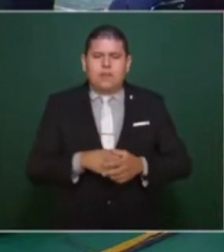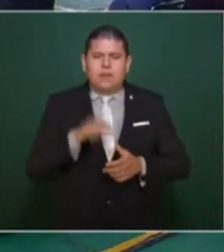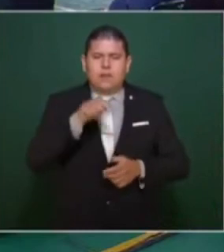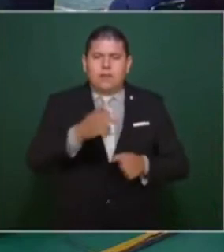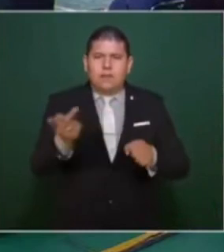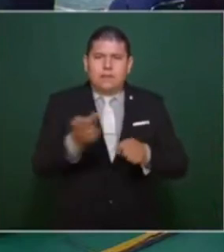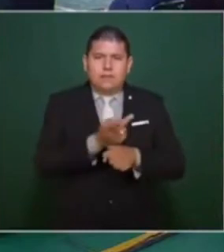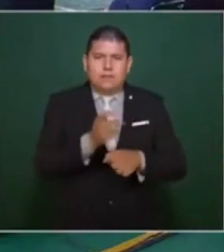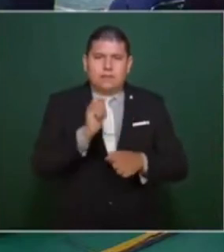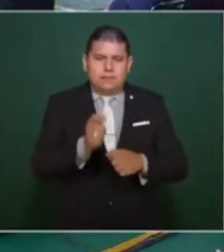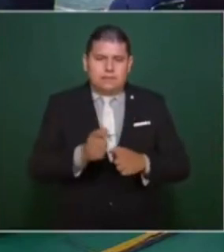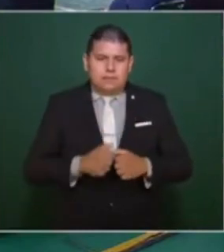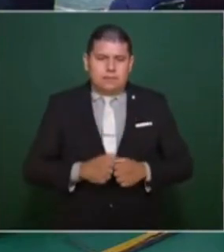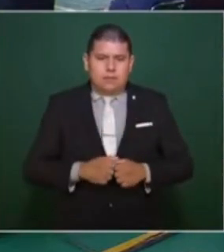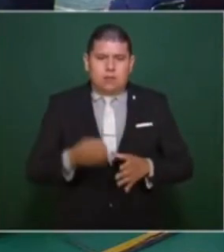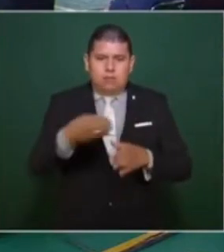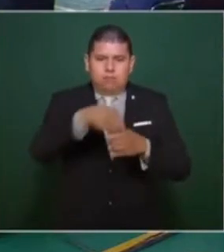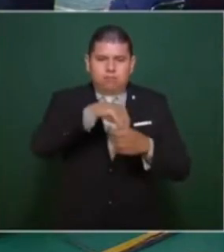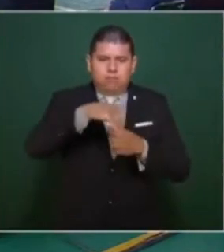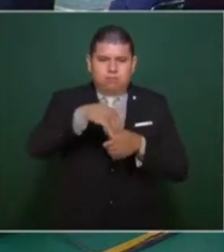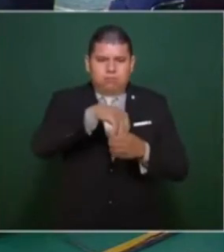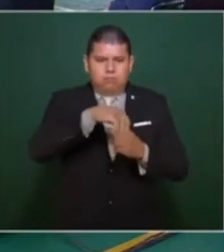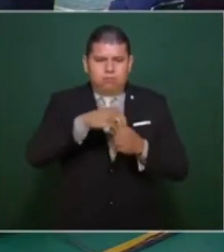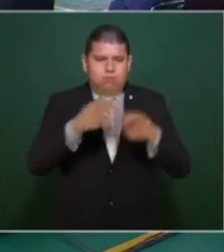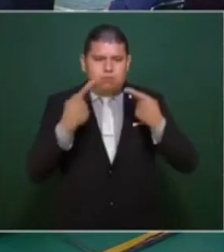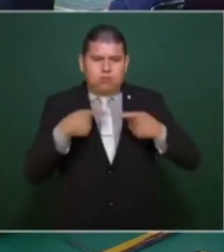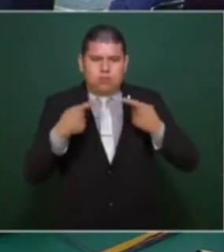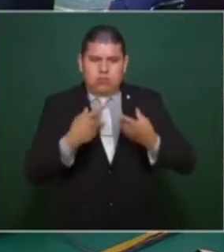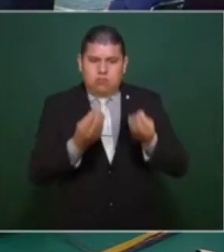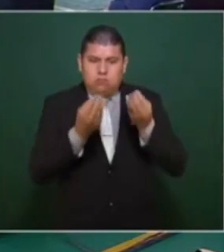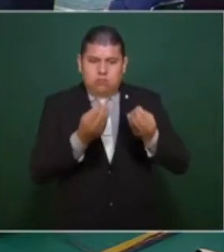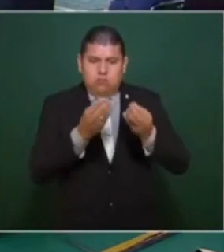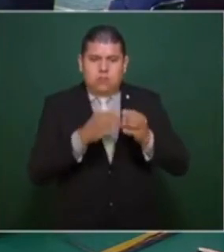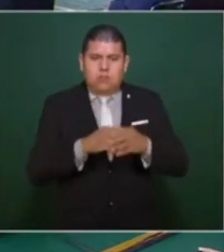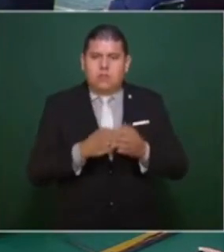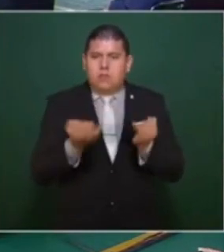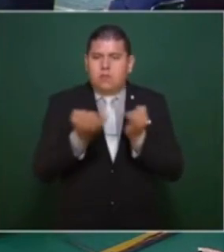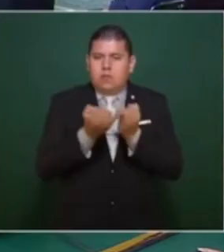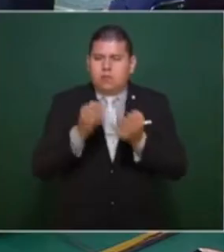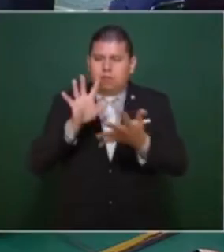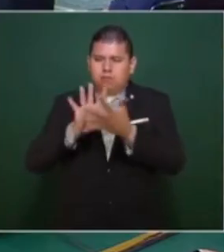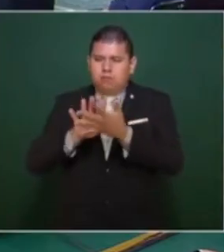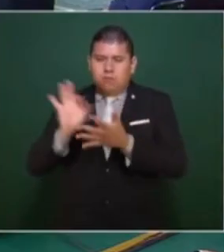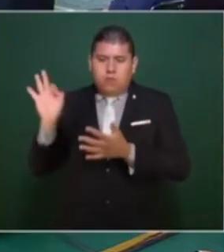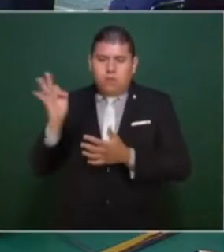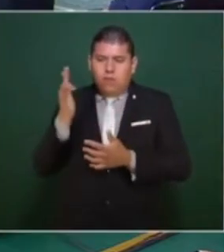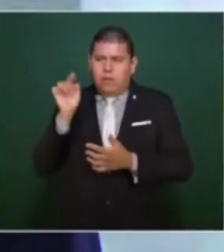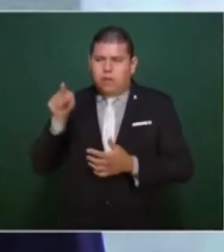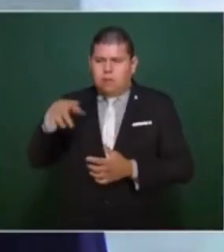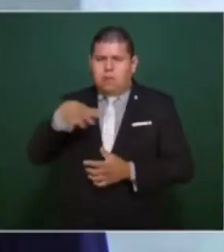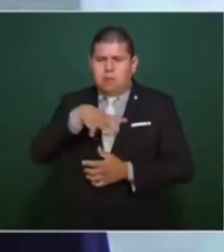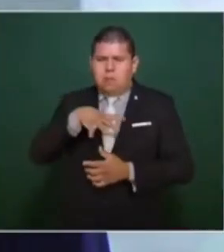está sobrepoblado y el federal tiene espacio.